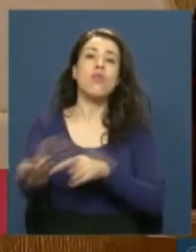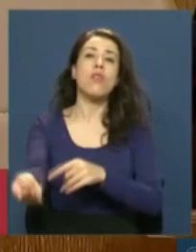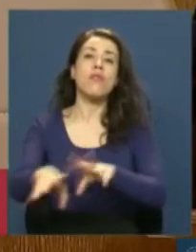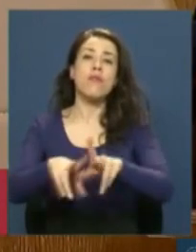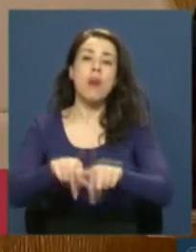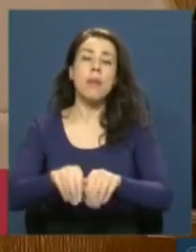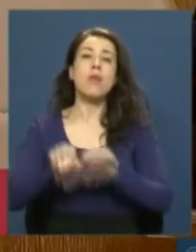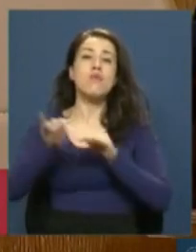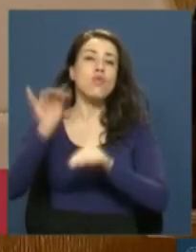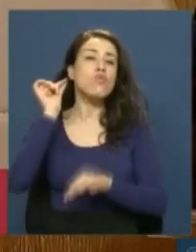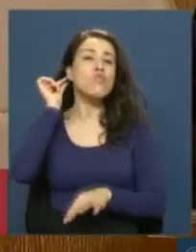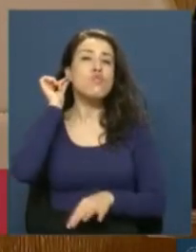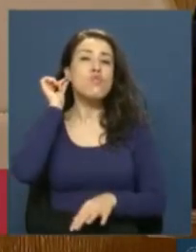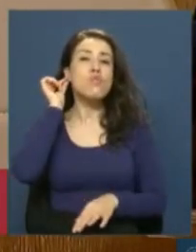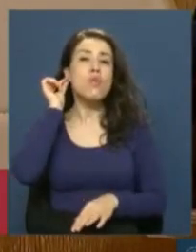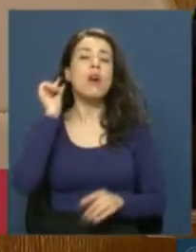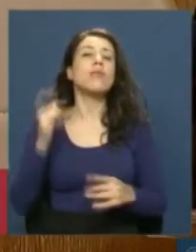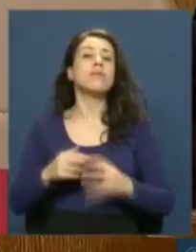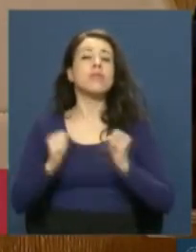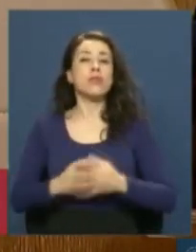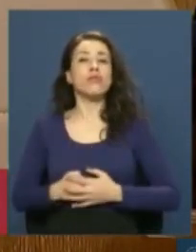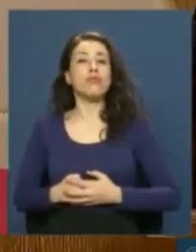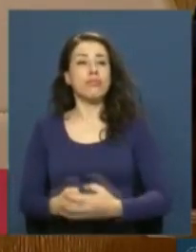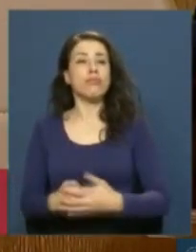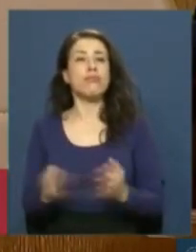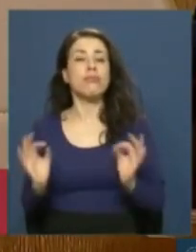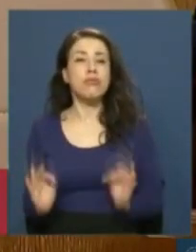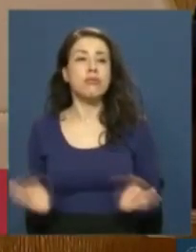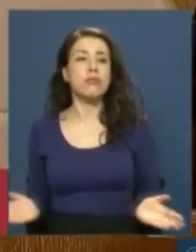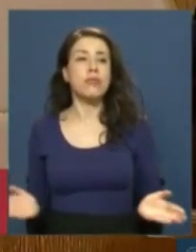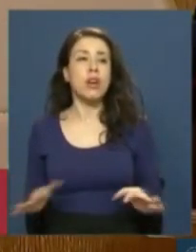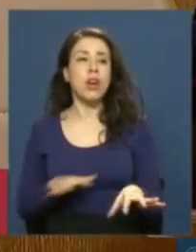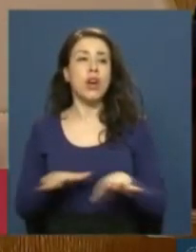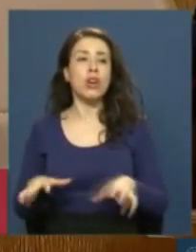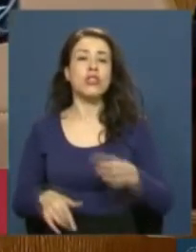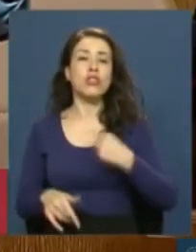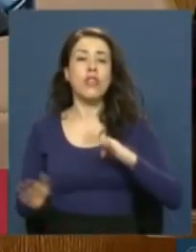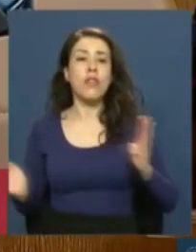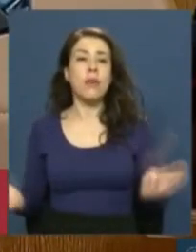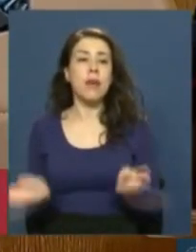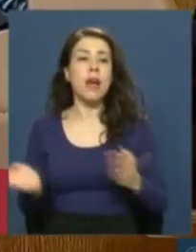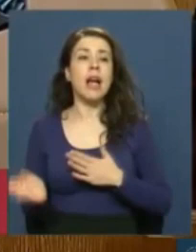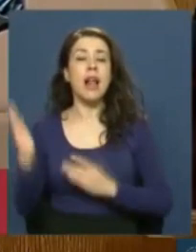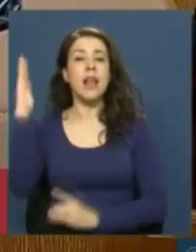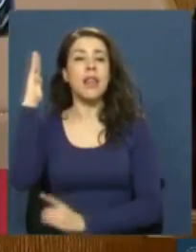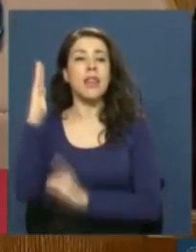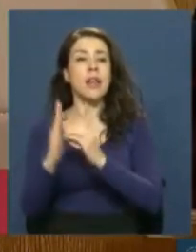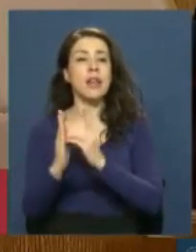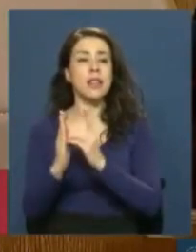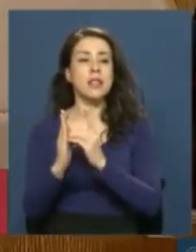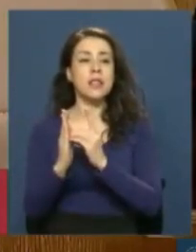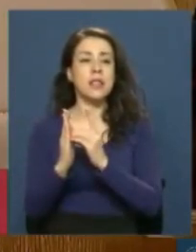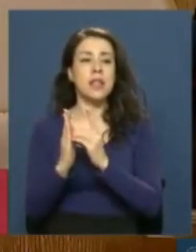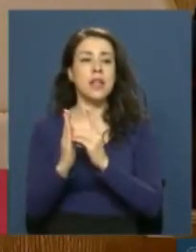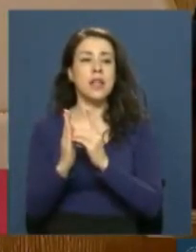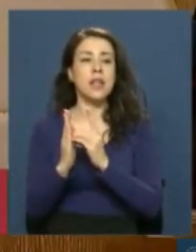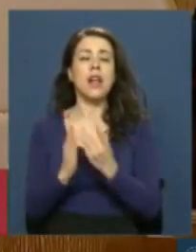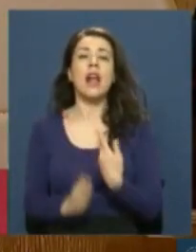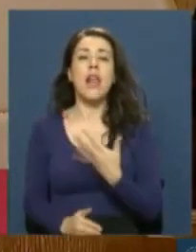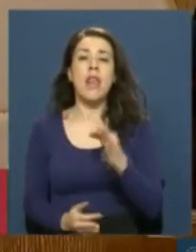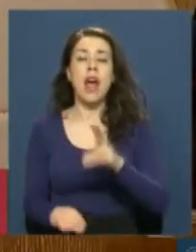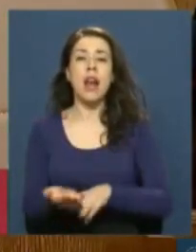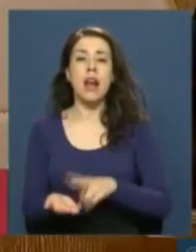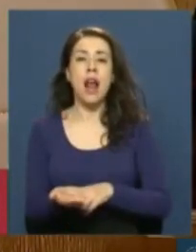mujer y pro maternidad que son cosas que creo que tenemos que incentivar si queremos un desarrollo presidente que llegue efectivamente